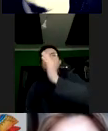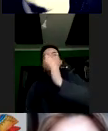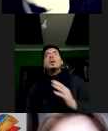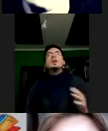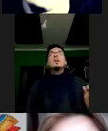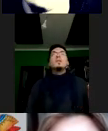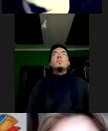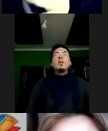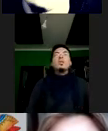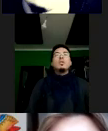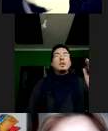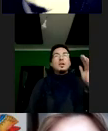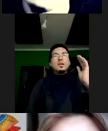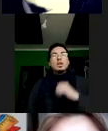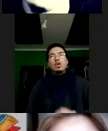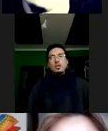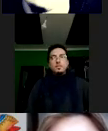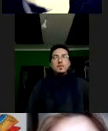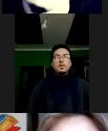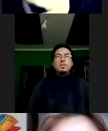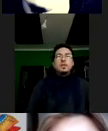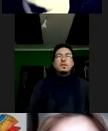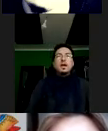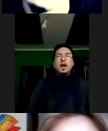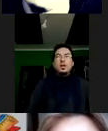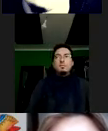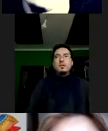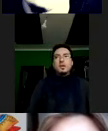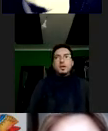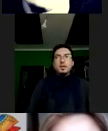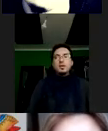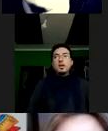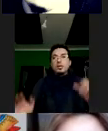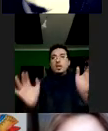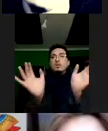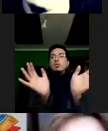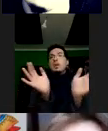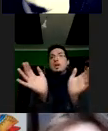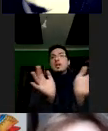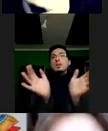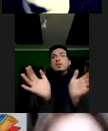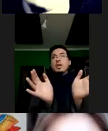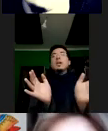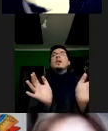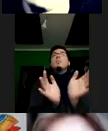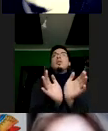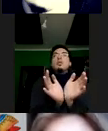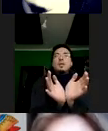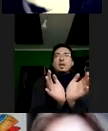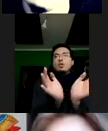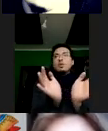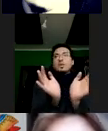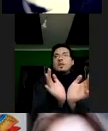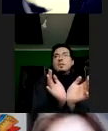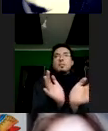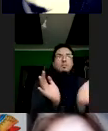otro plano, que es el plano de corte, que es el que aparece ahora en pantalla. En este caso lo estamos viendo de una manera tridimensional, pero aquí